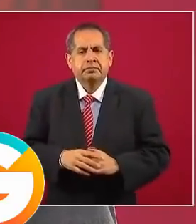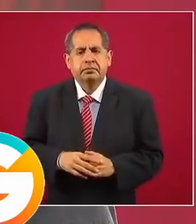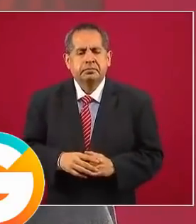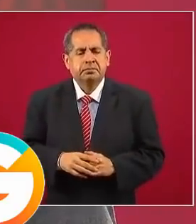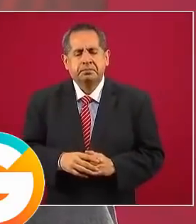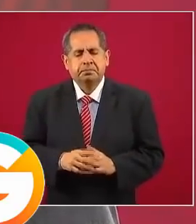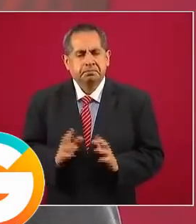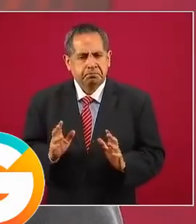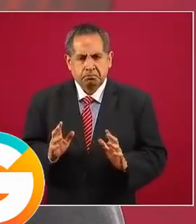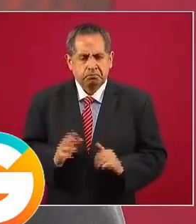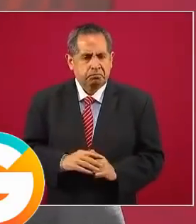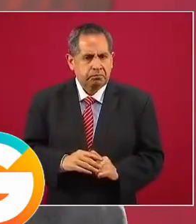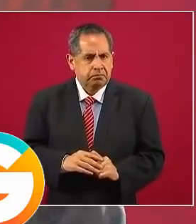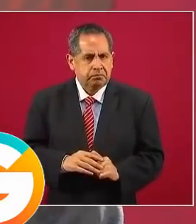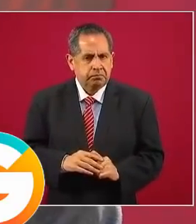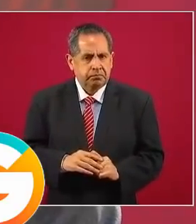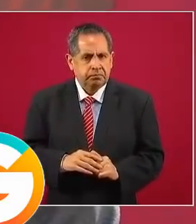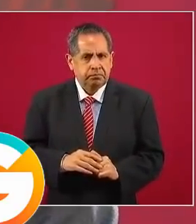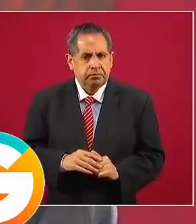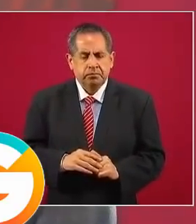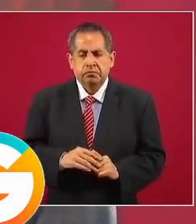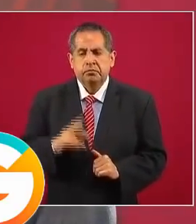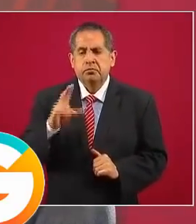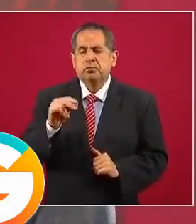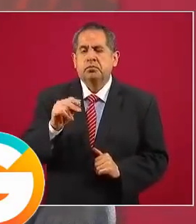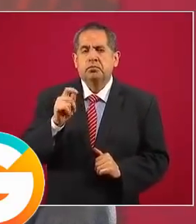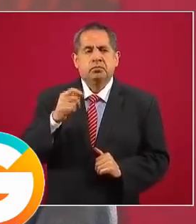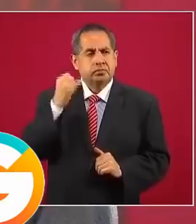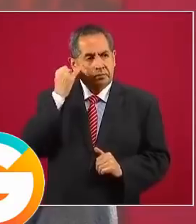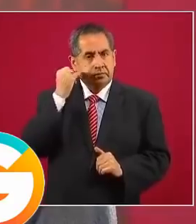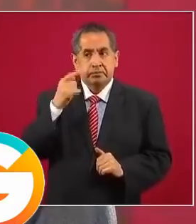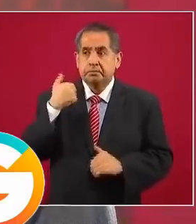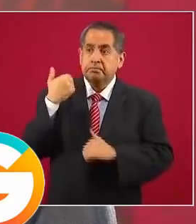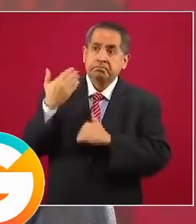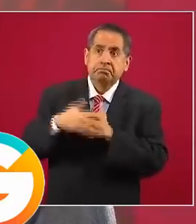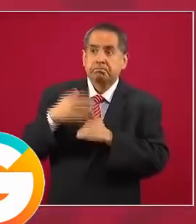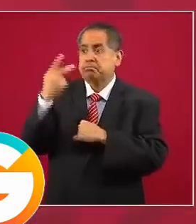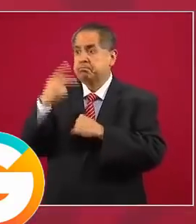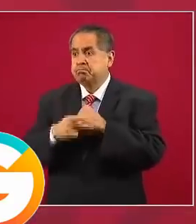no hay ningún riesgo.